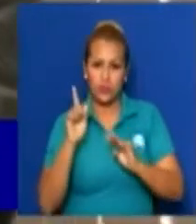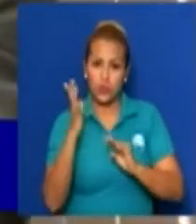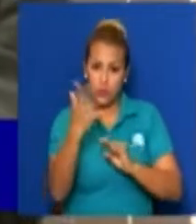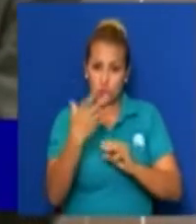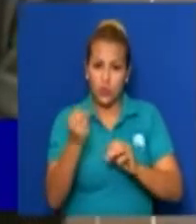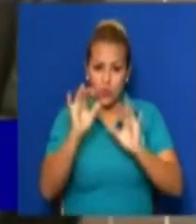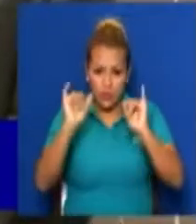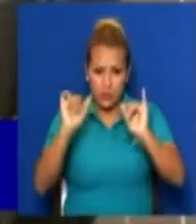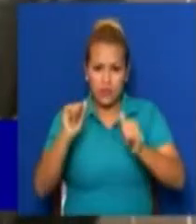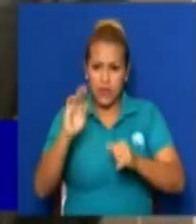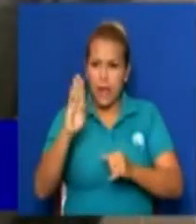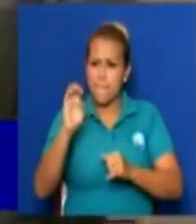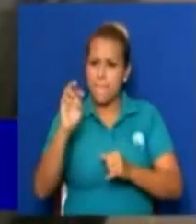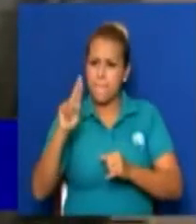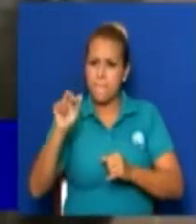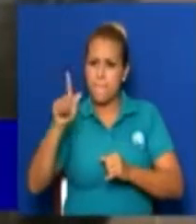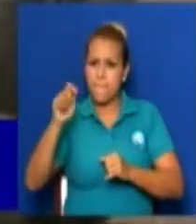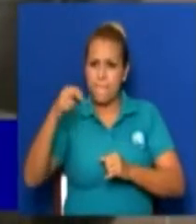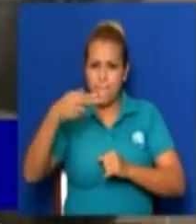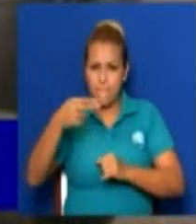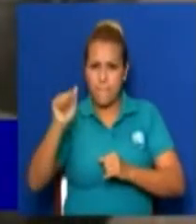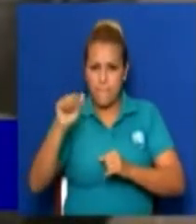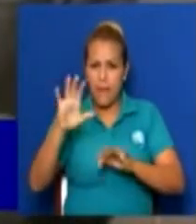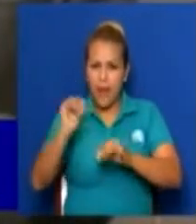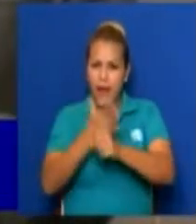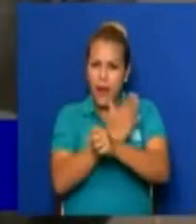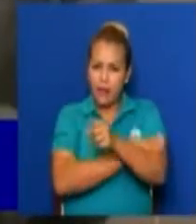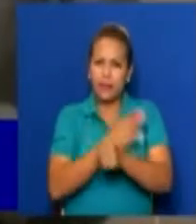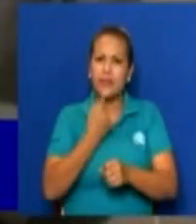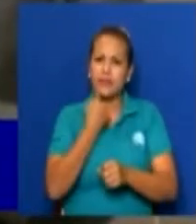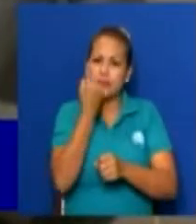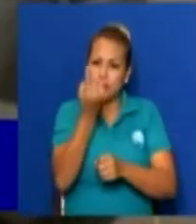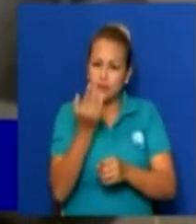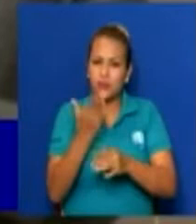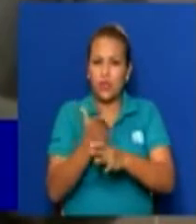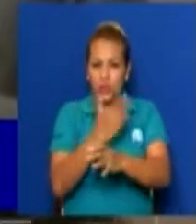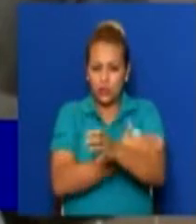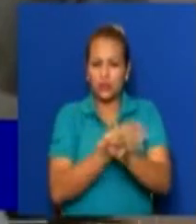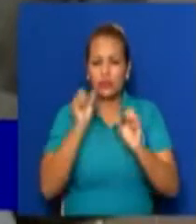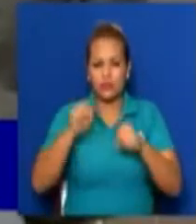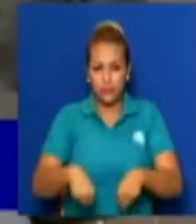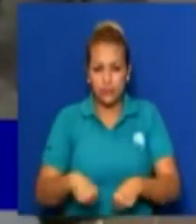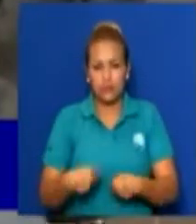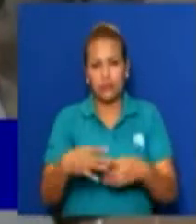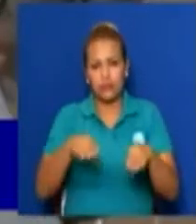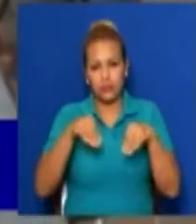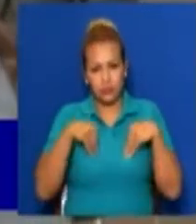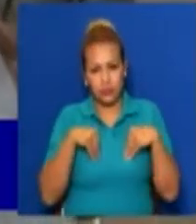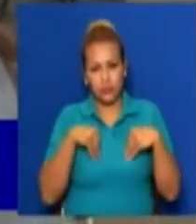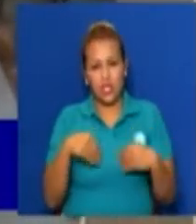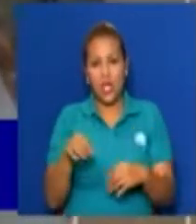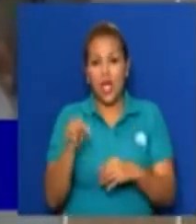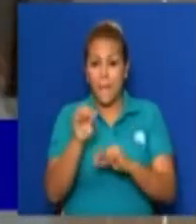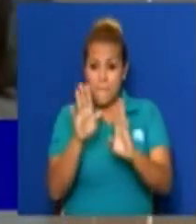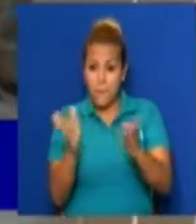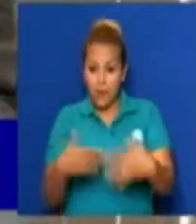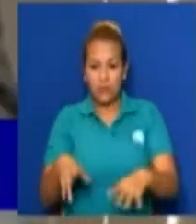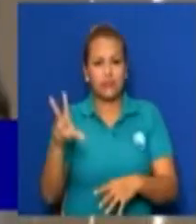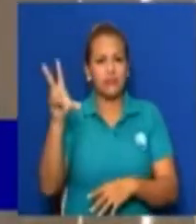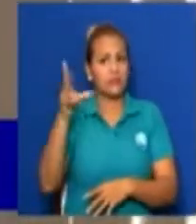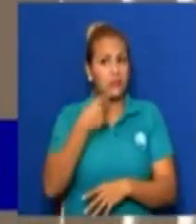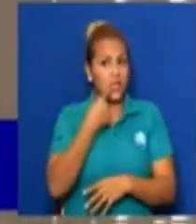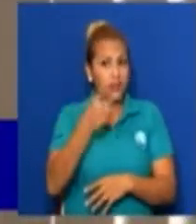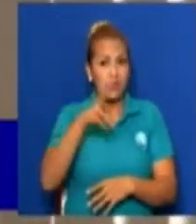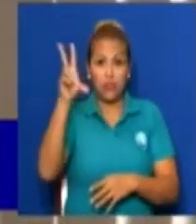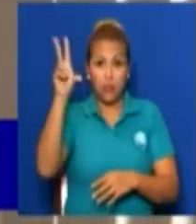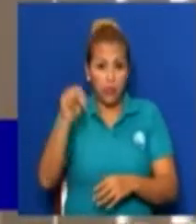mencionó Berta Rosa, esta ley prohíbe esas prácticas de discriminación. Una mujer no se le puede negar el empleo por